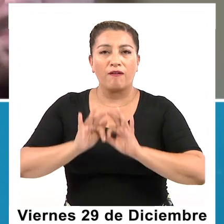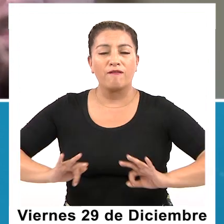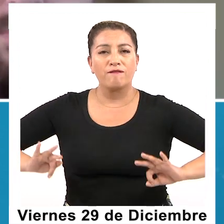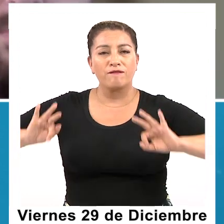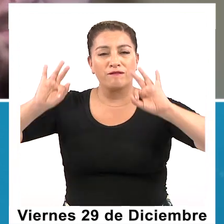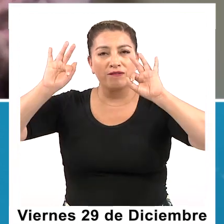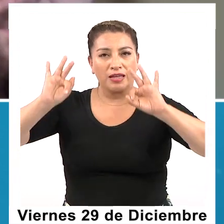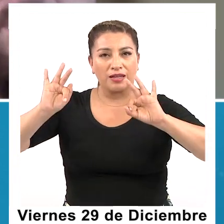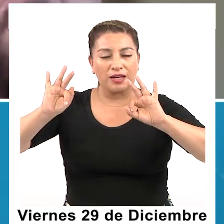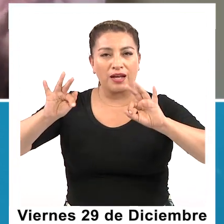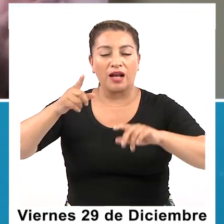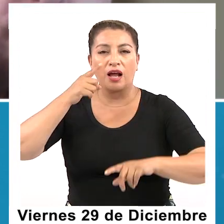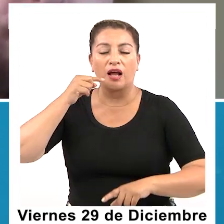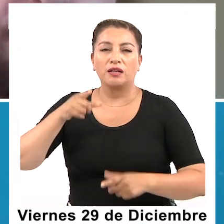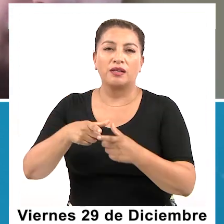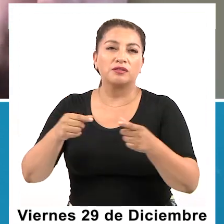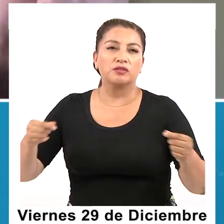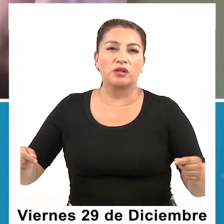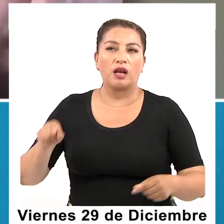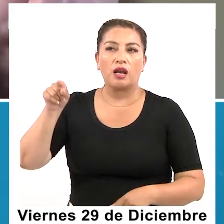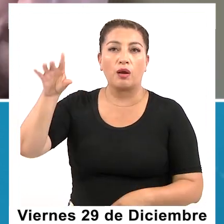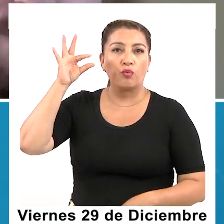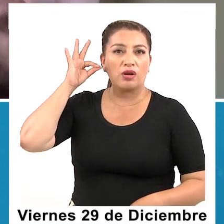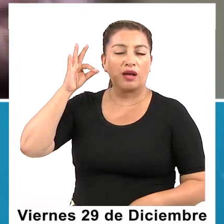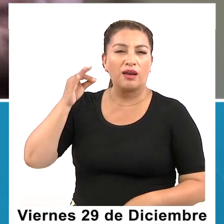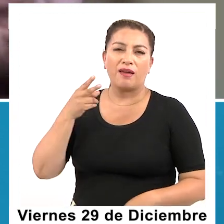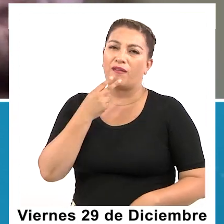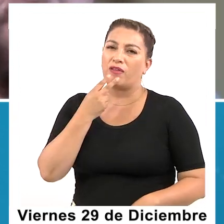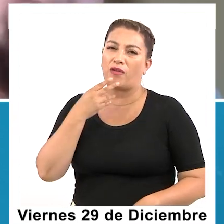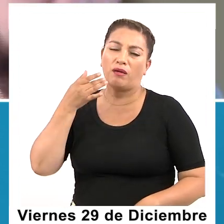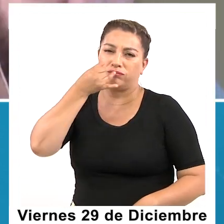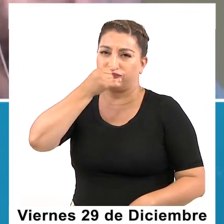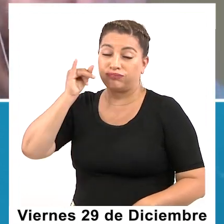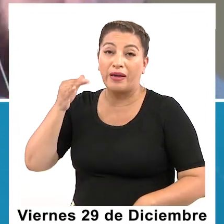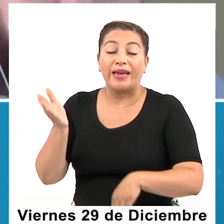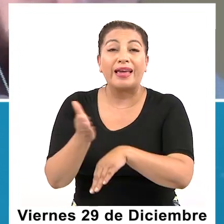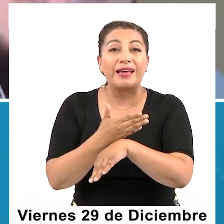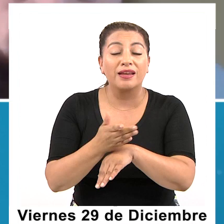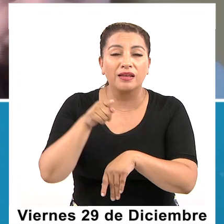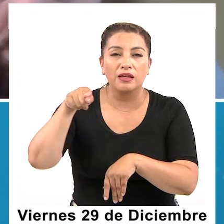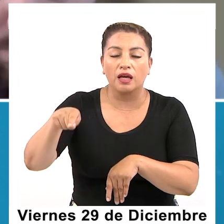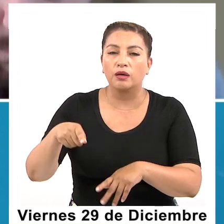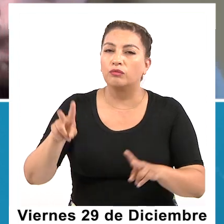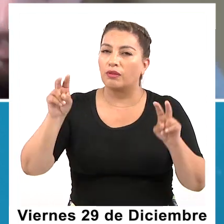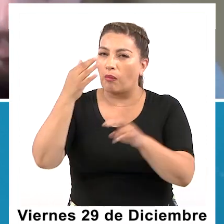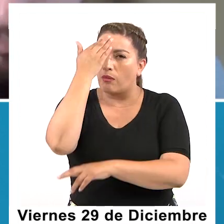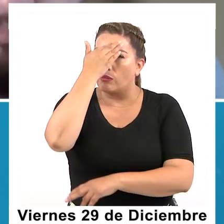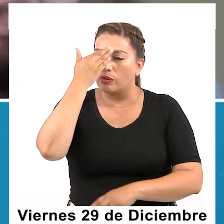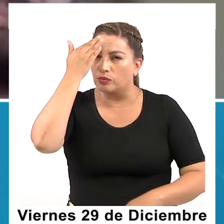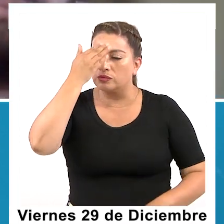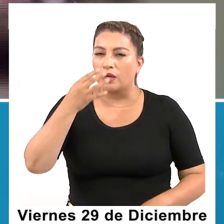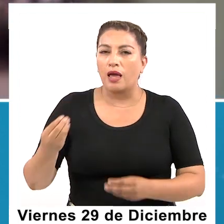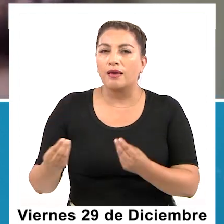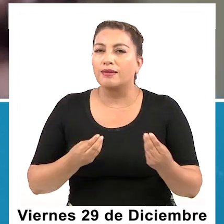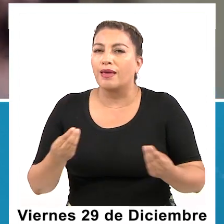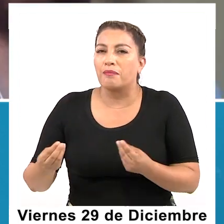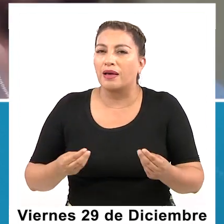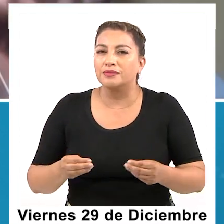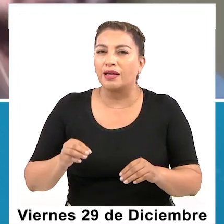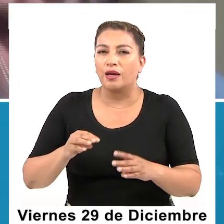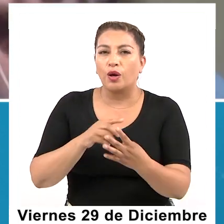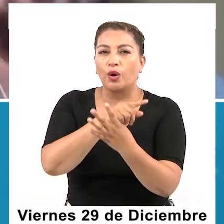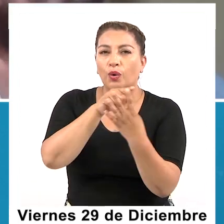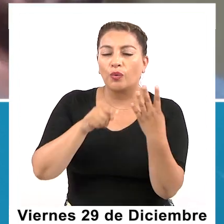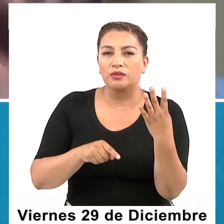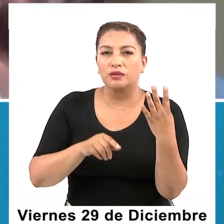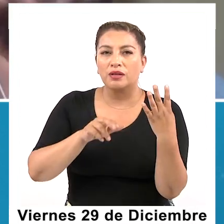Trinidad Steiner, que lleva ya bastante tiempo en Arica, pero sí deja una preocupación respecto a qué pasó con los cuadros a nivel local.